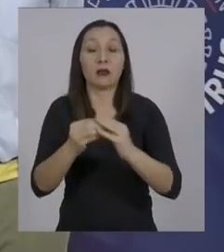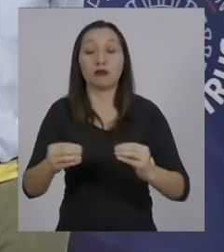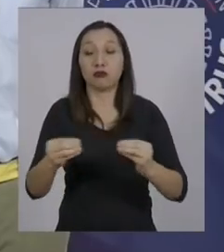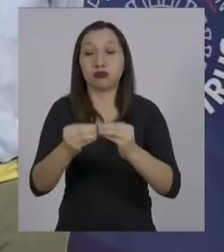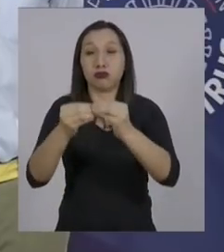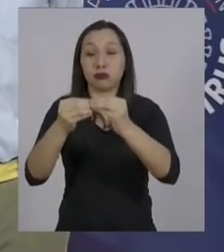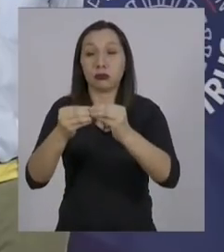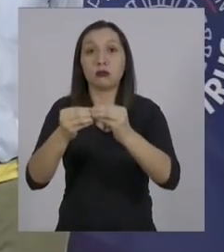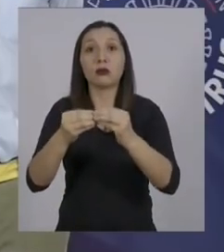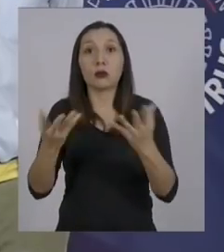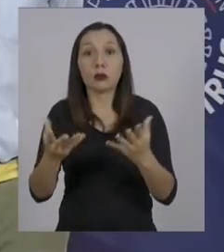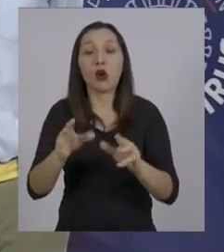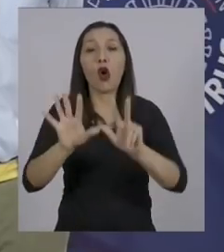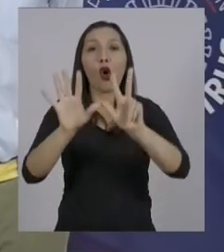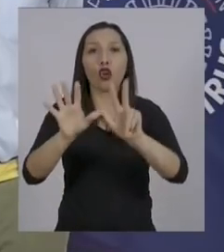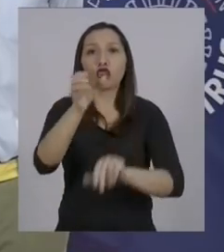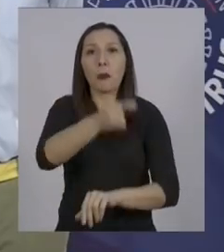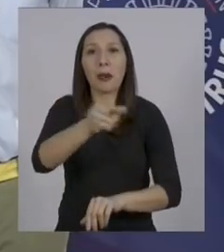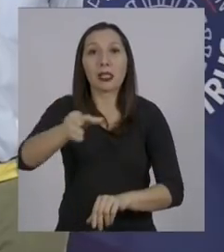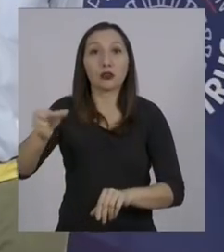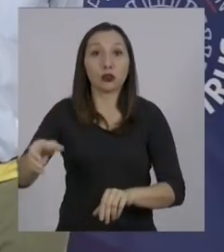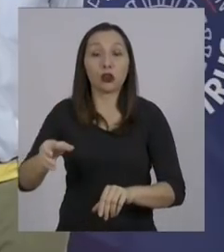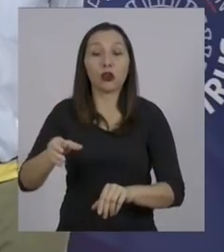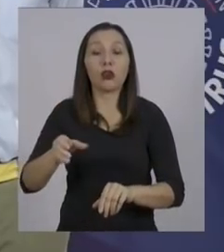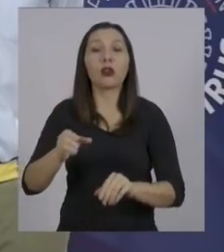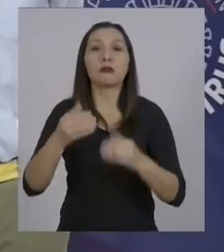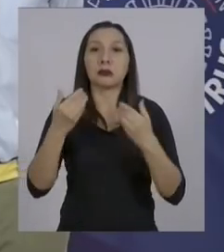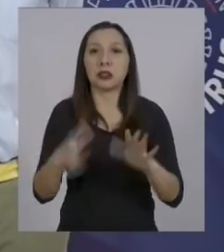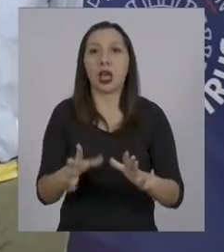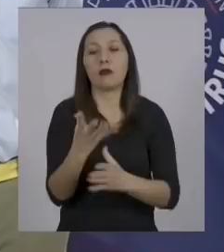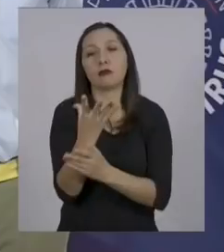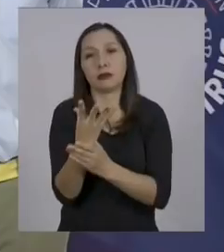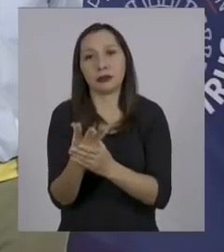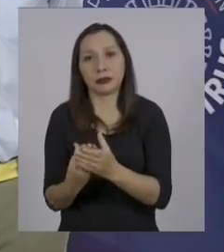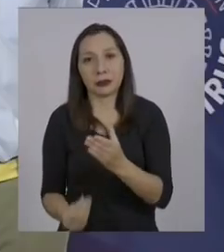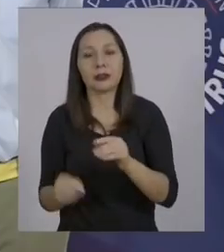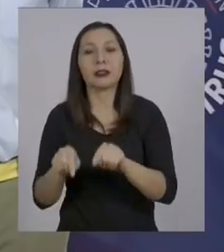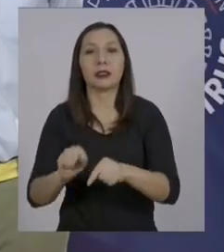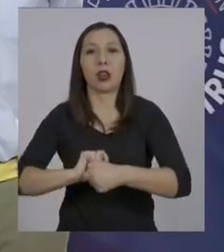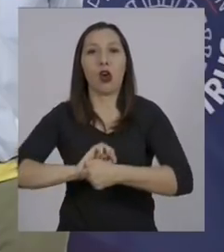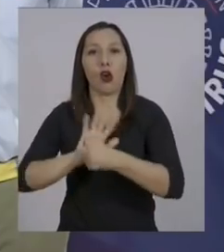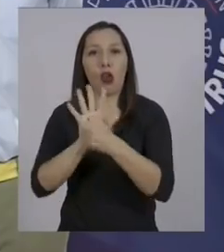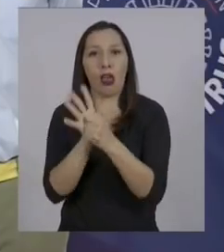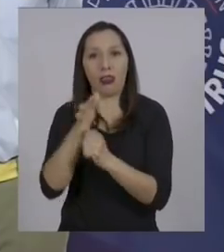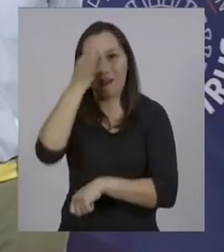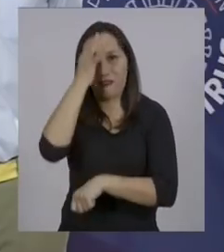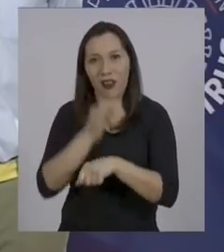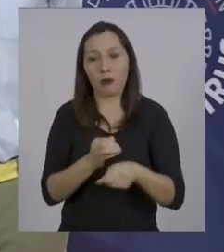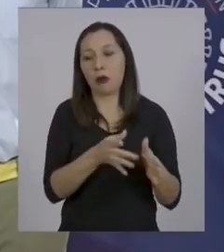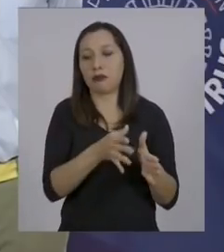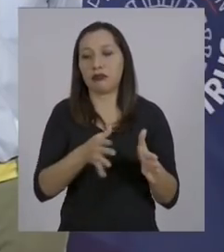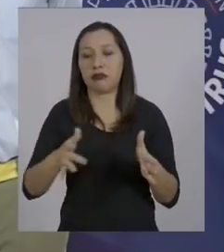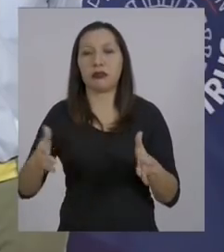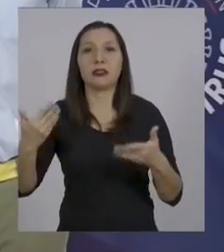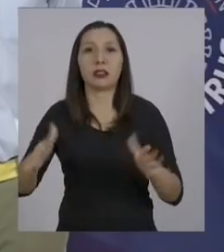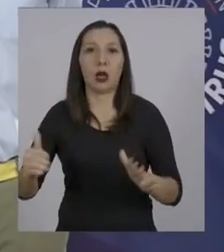ya registramos 8 pacientes que se han recuperado de esta enfermedad.